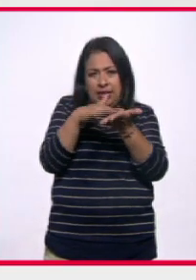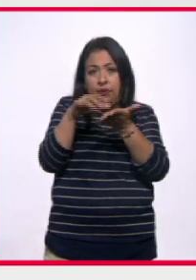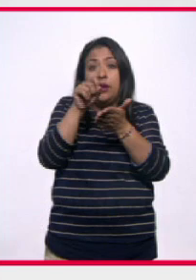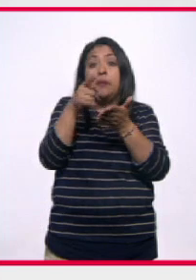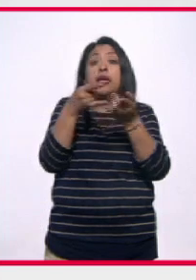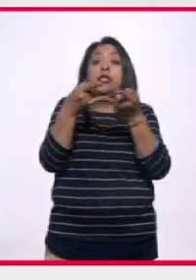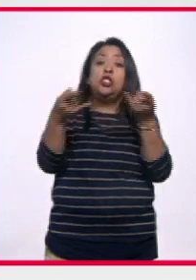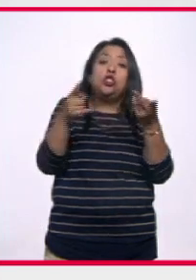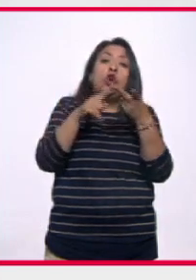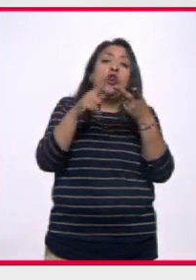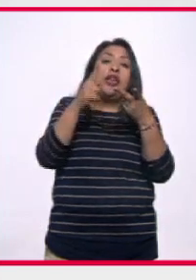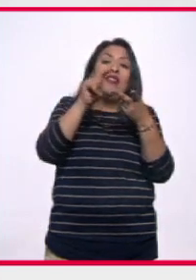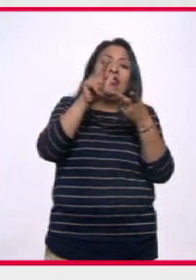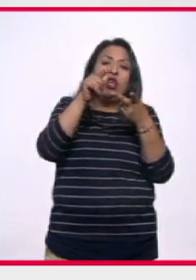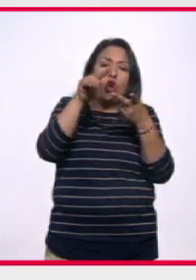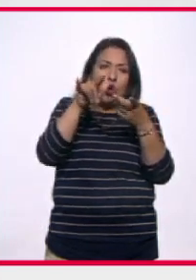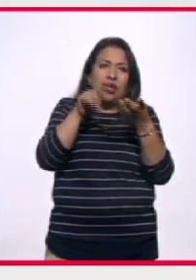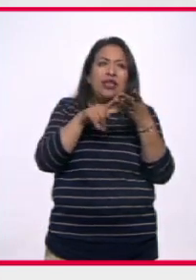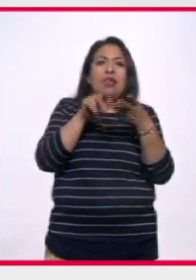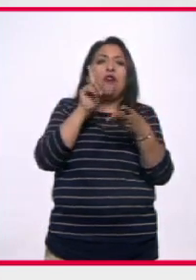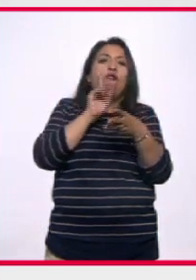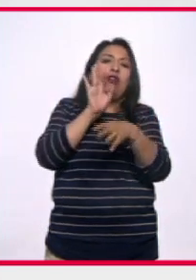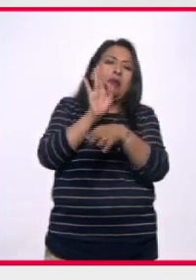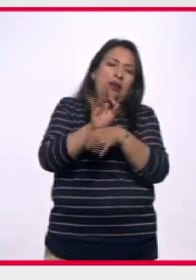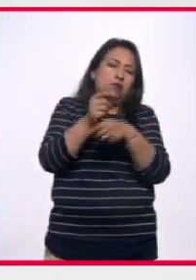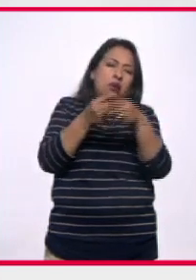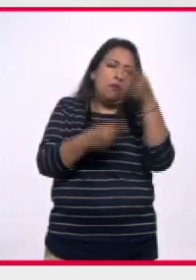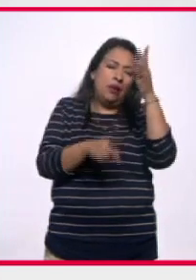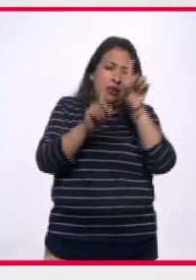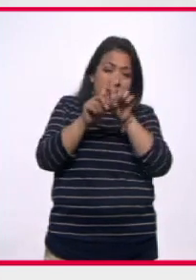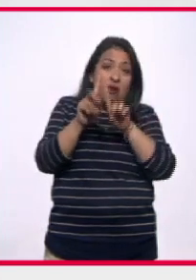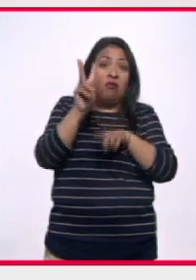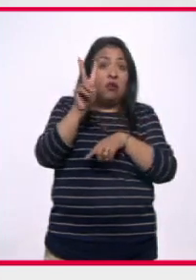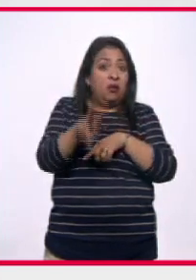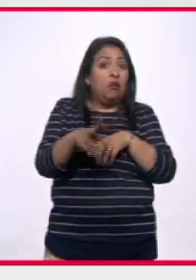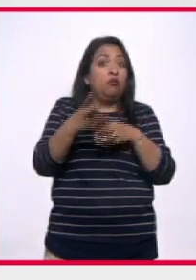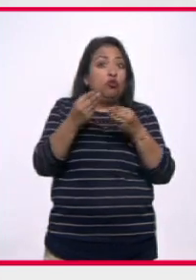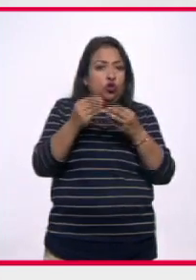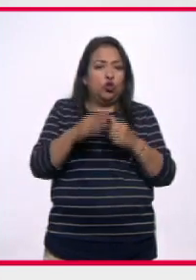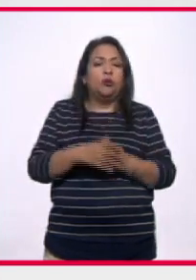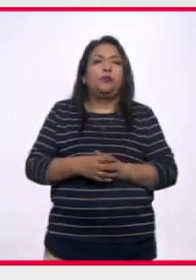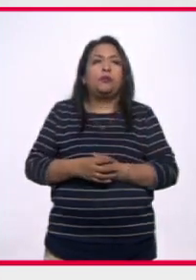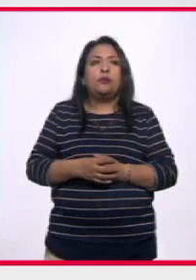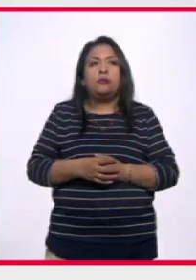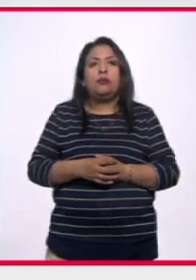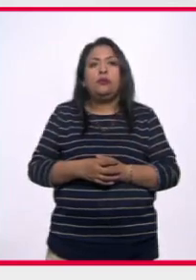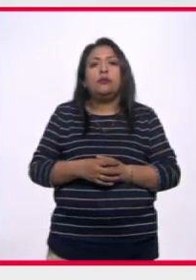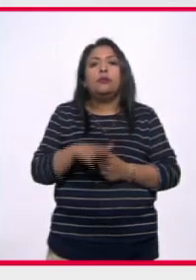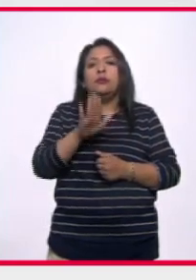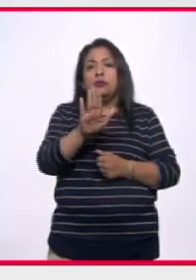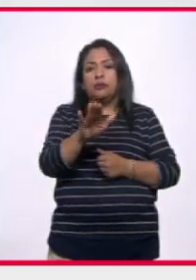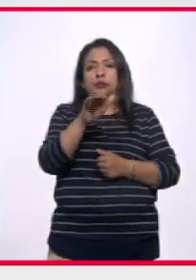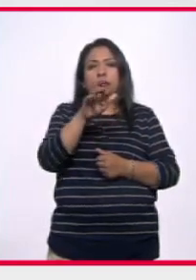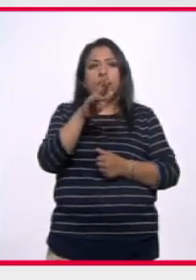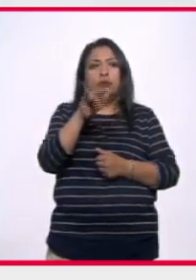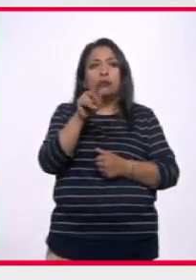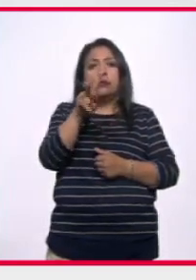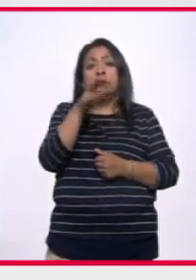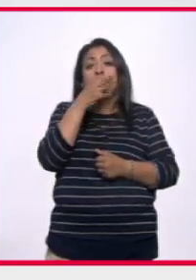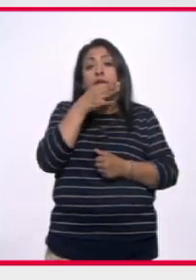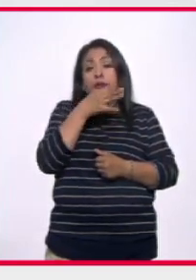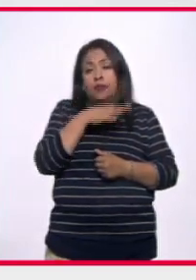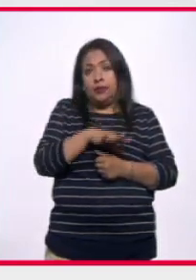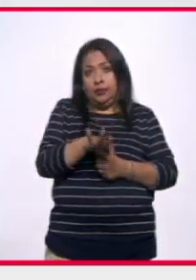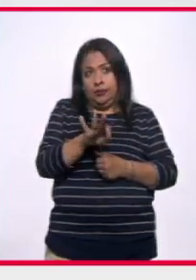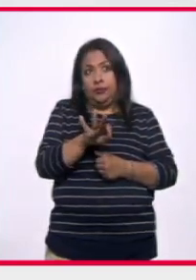historia de teología de feminismo etcétera para muchas cosas sor juana embargo está celebrando